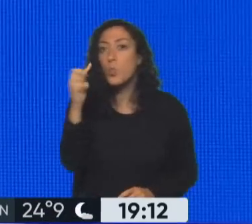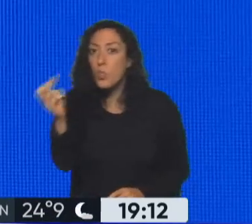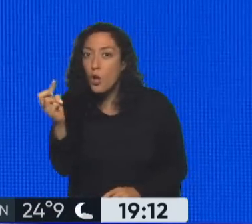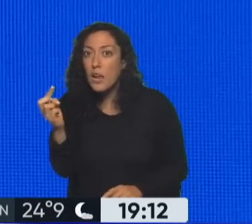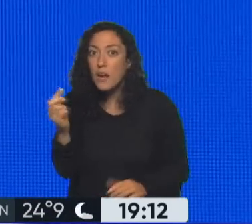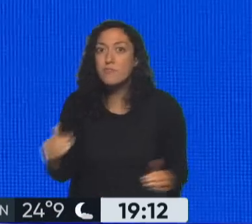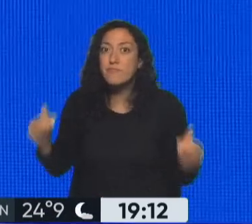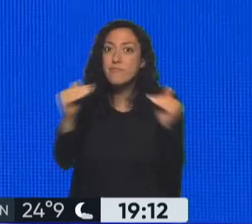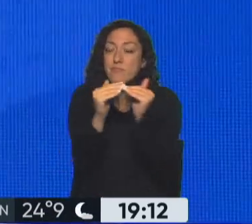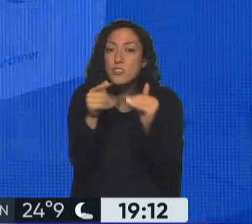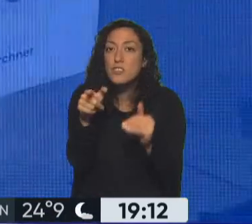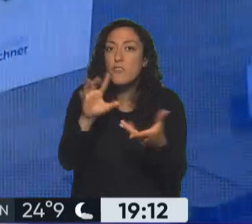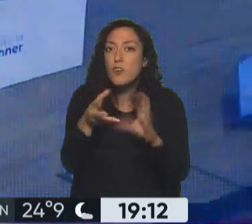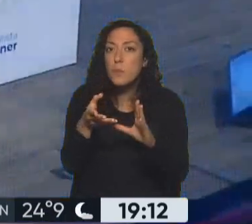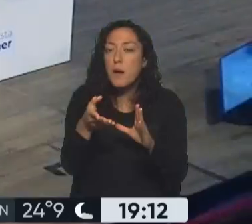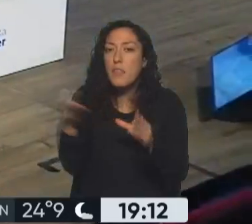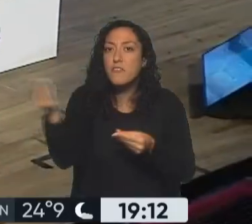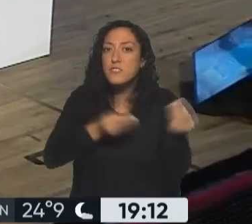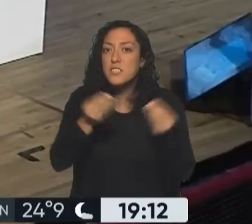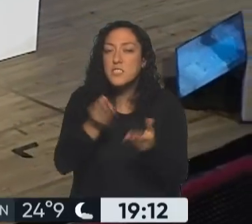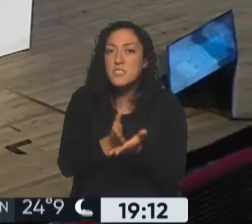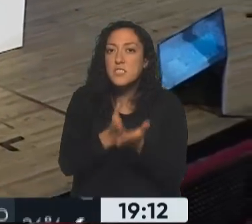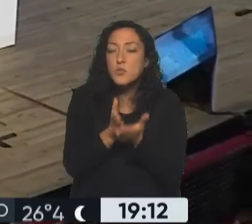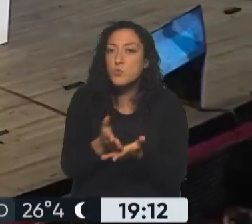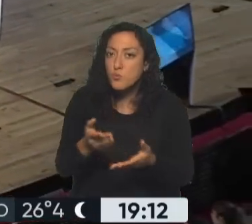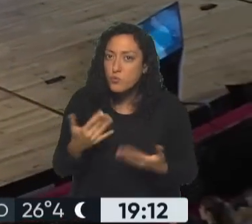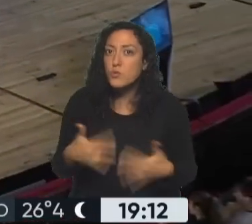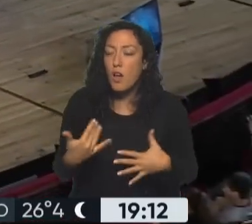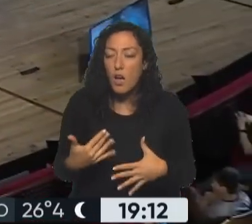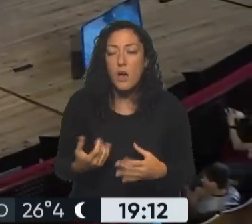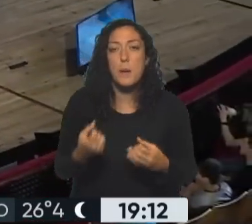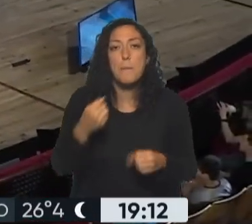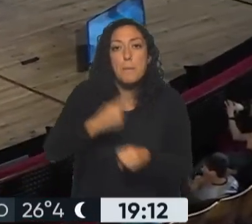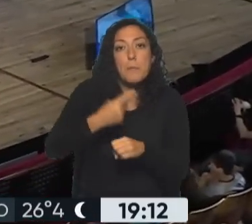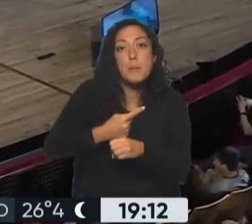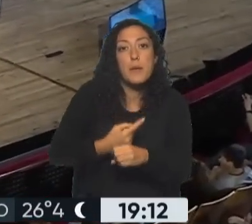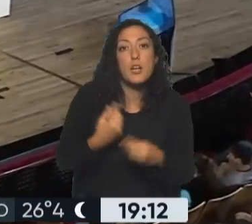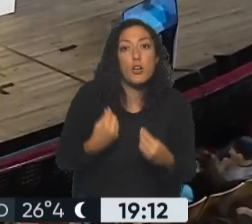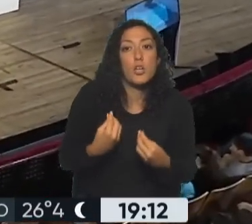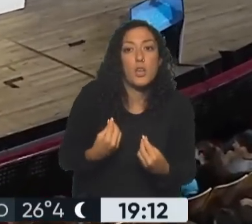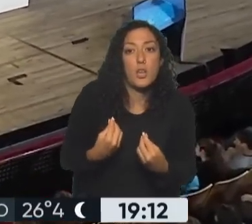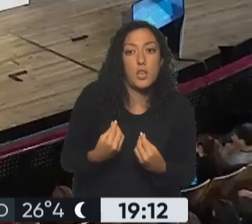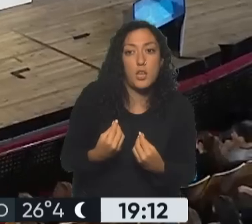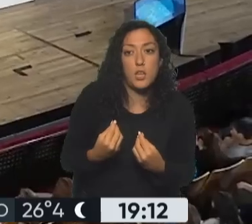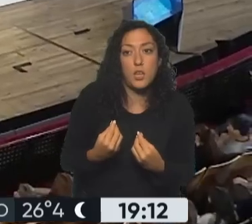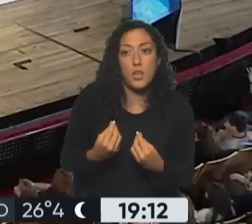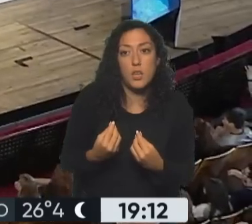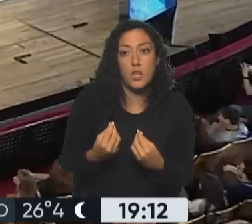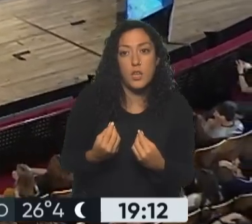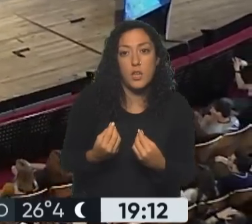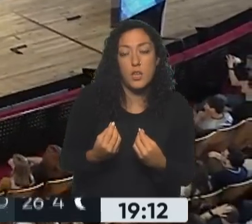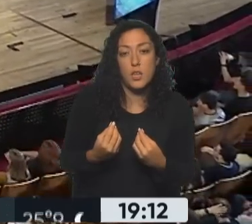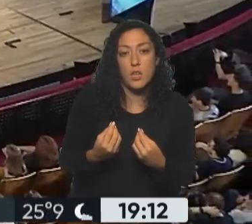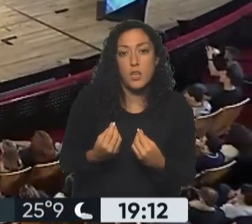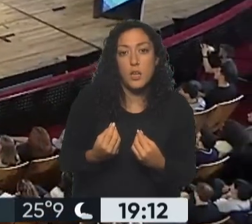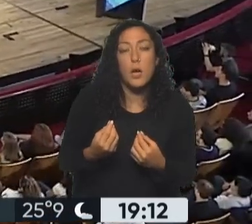una disciplina fiscal muy dura, pero fundamentalmente significaba que primero hubo que capturar todos